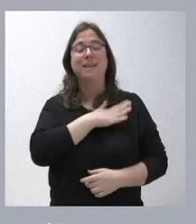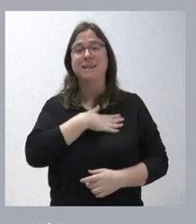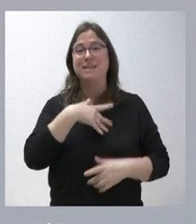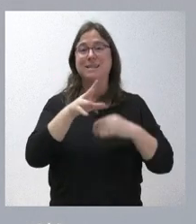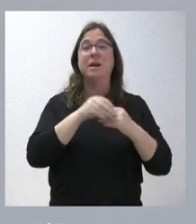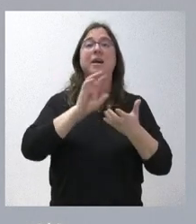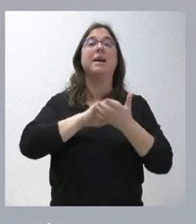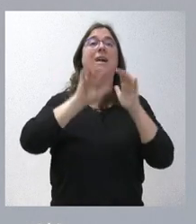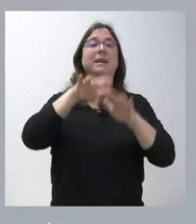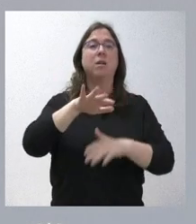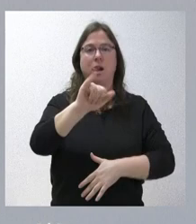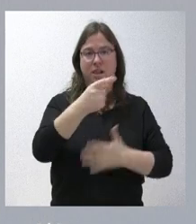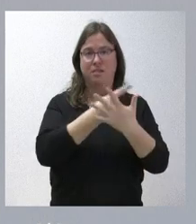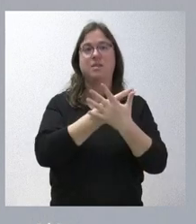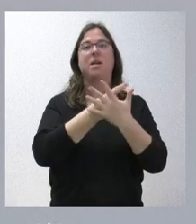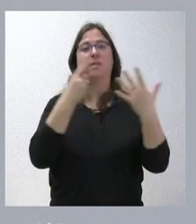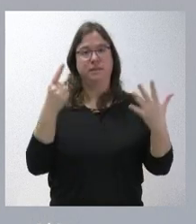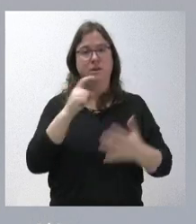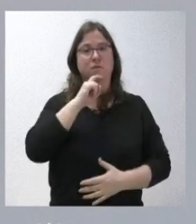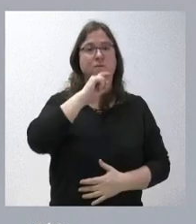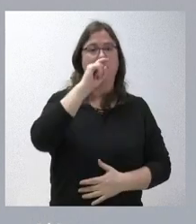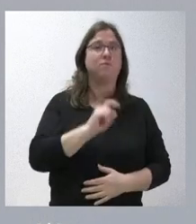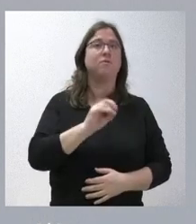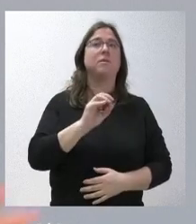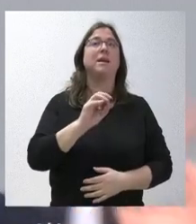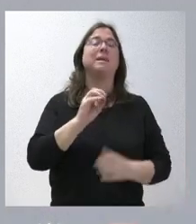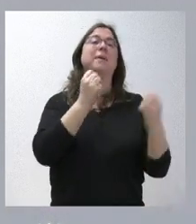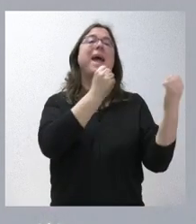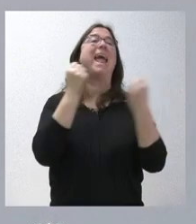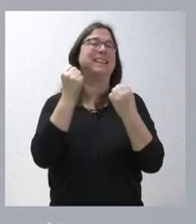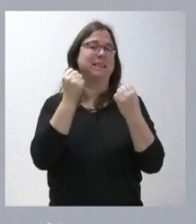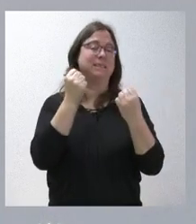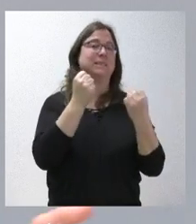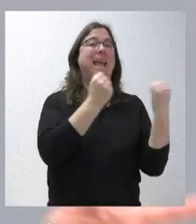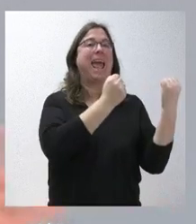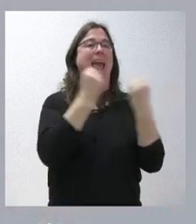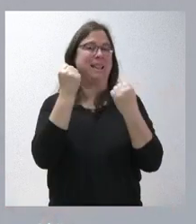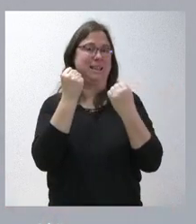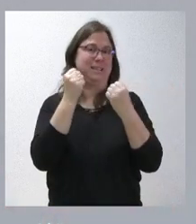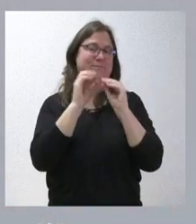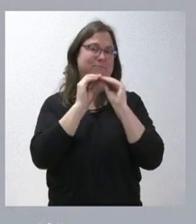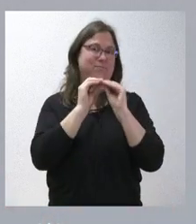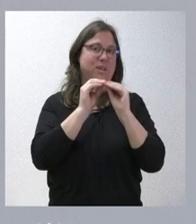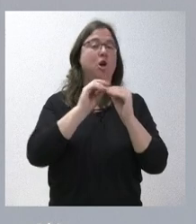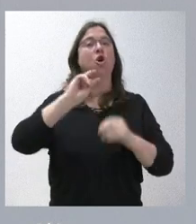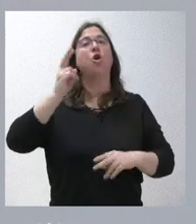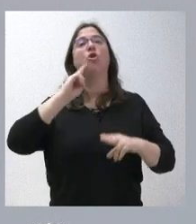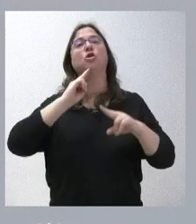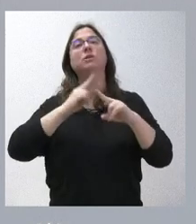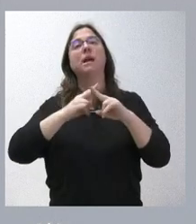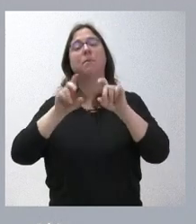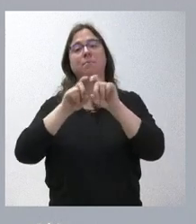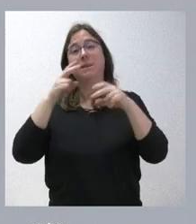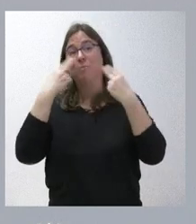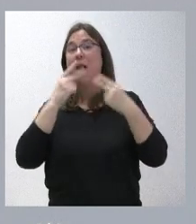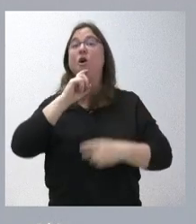Castilla León tiene 16 entes institucionales pero lo que son fundaciones son 10 porque el resto estamos hablando de una empresa pública como saben